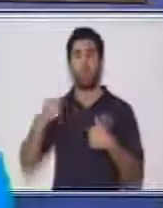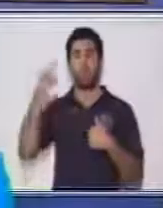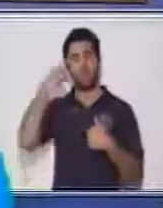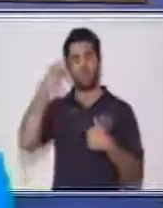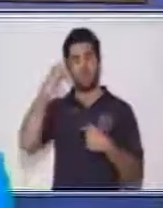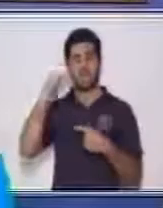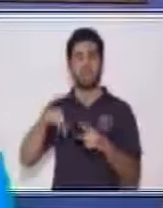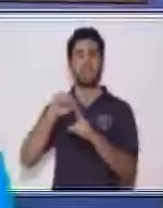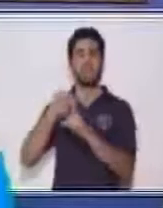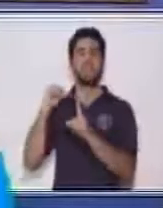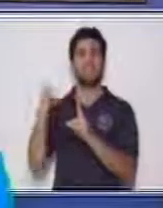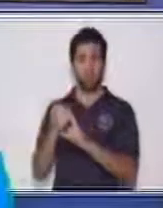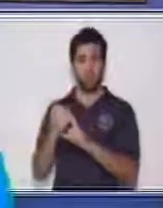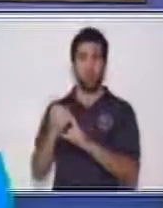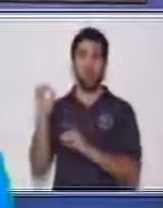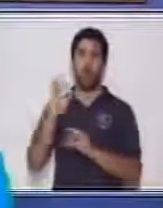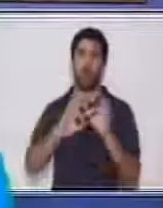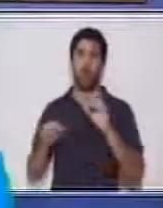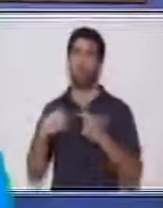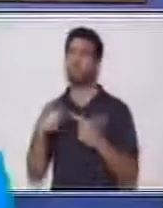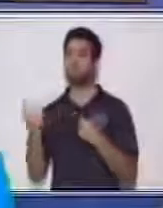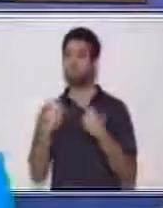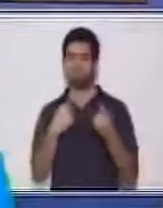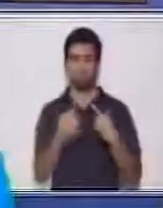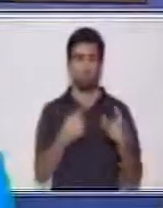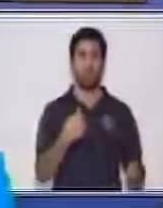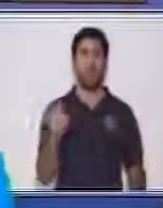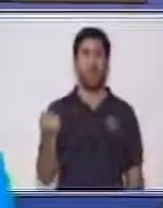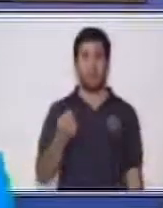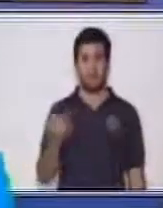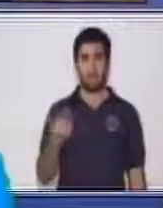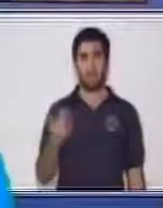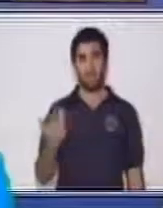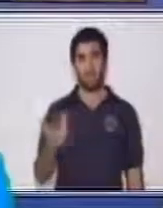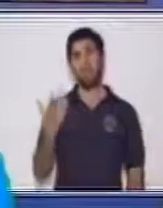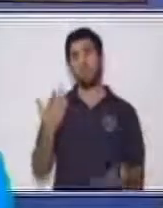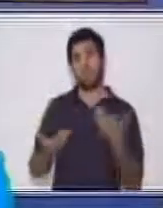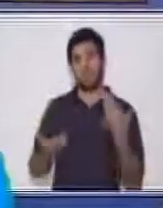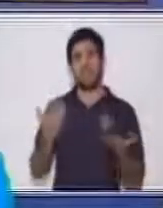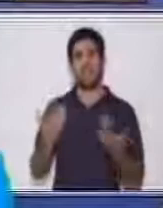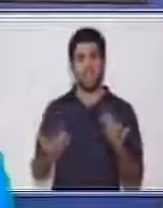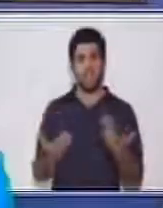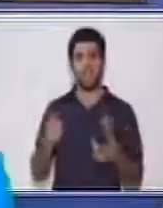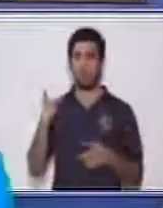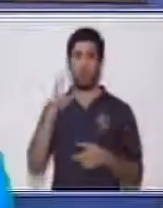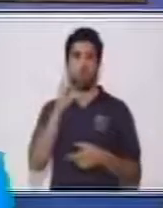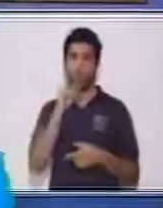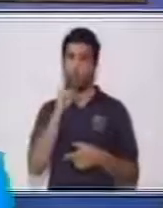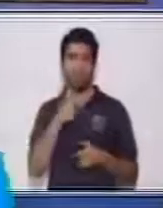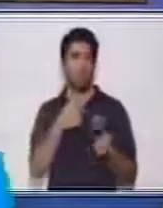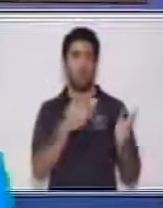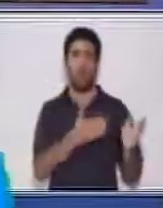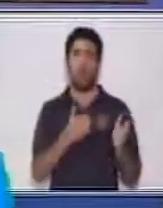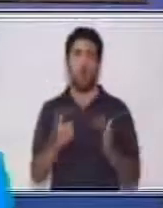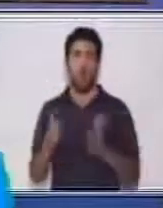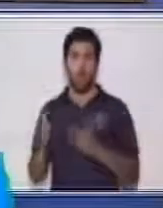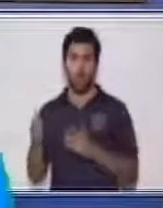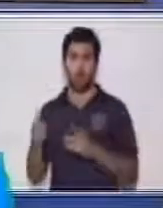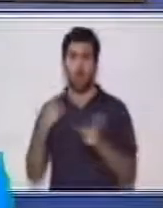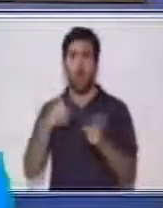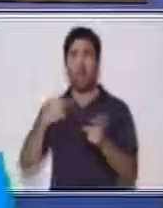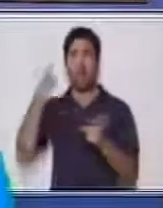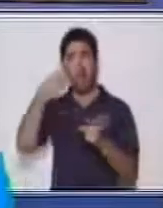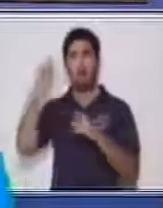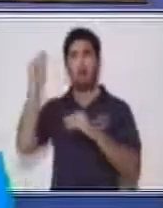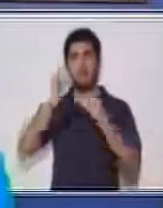cuando platicas con tus amigos, tus ideas son ordenadas. Es muy probable que no sean ordenadas, sino como vas pensando,